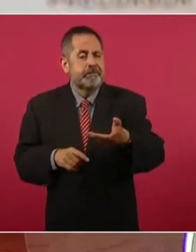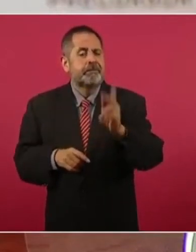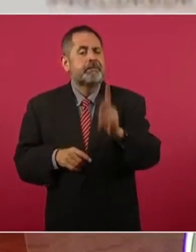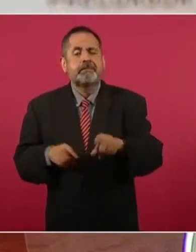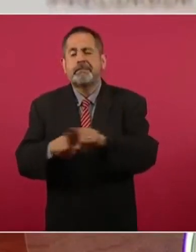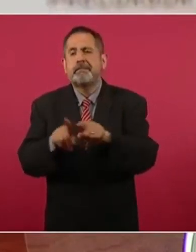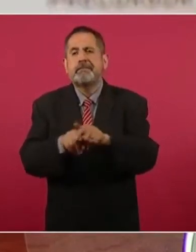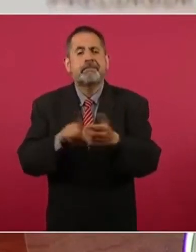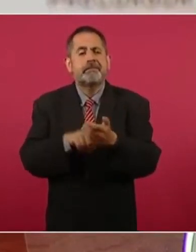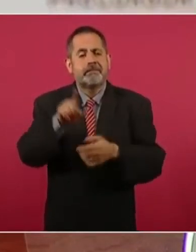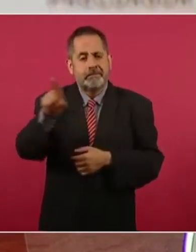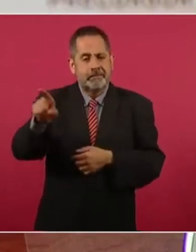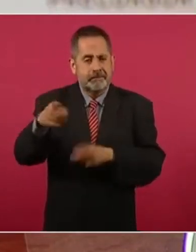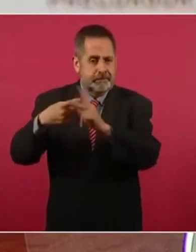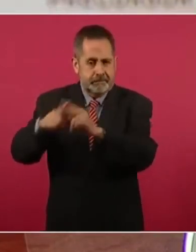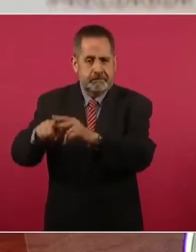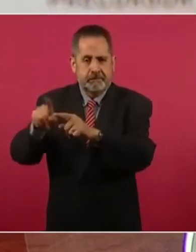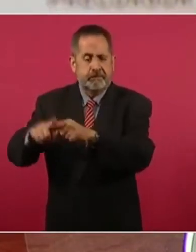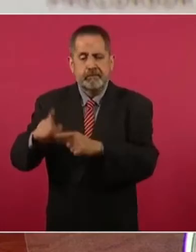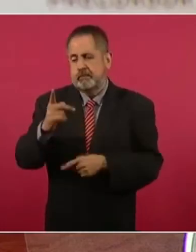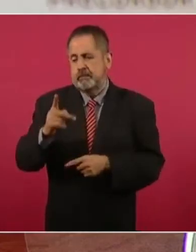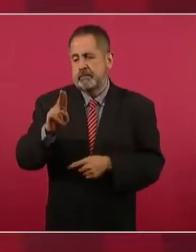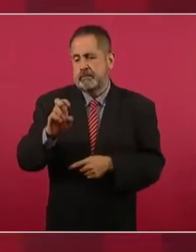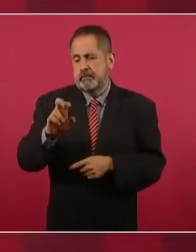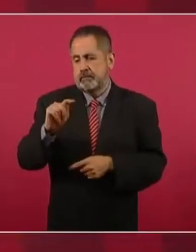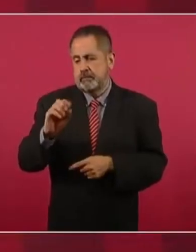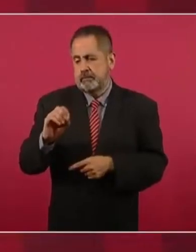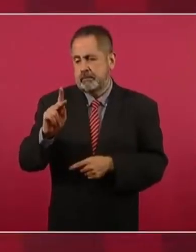la que se ha iniciado en Puerto Peñasco,